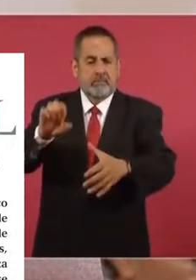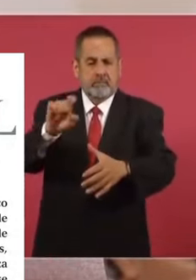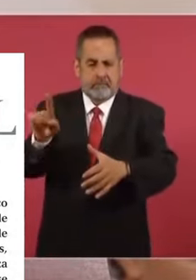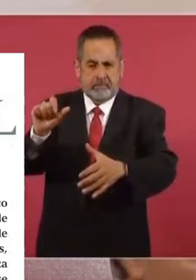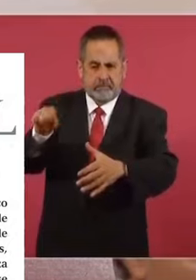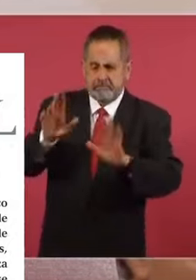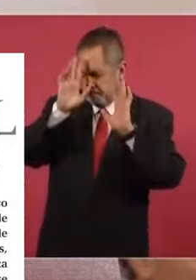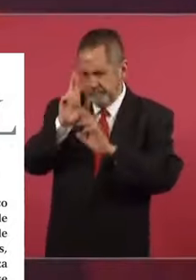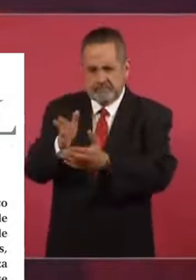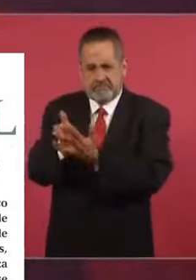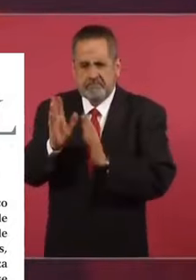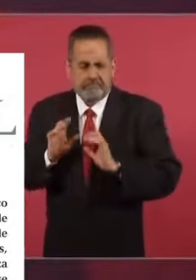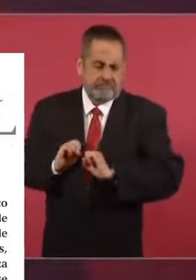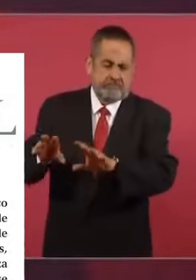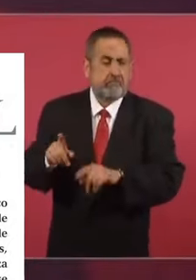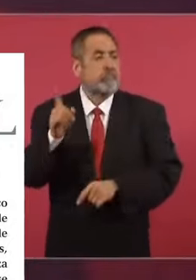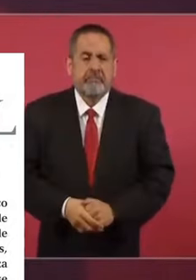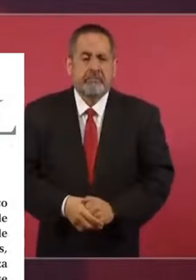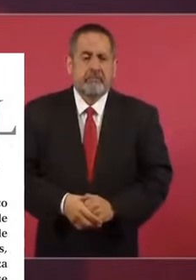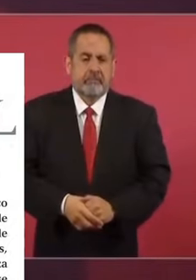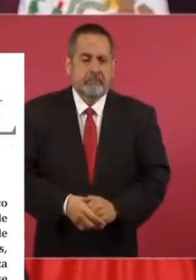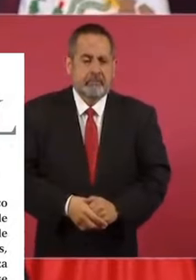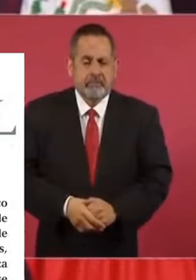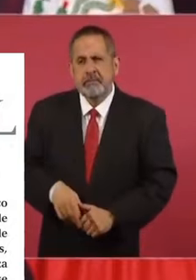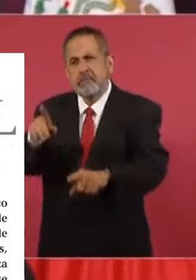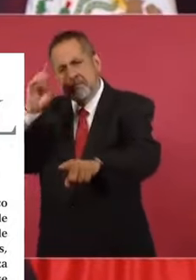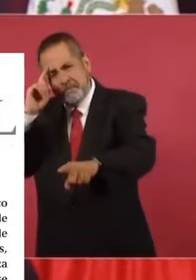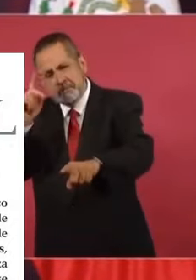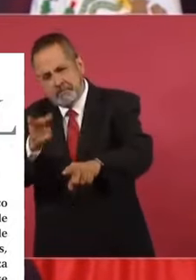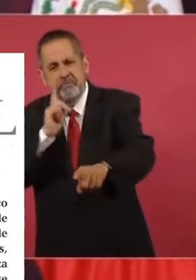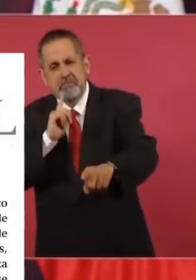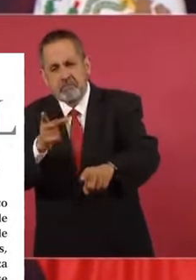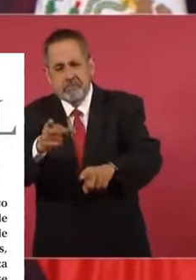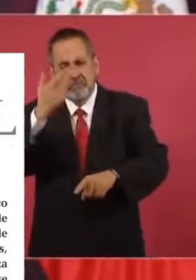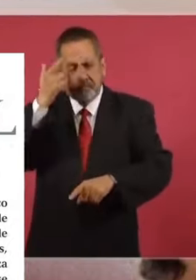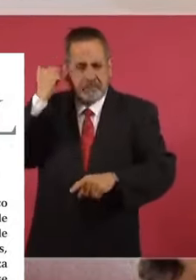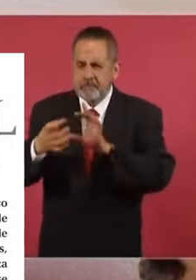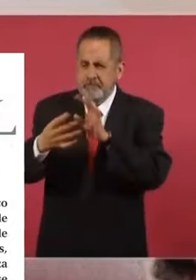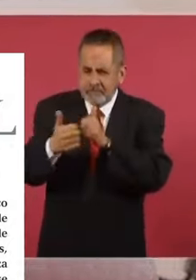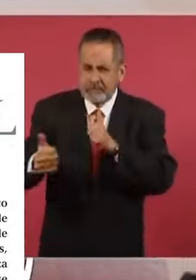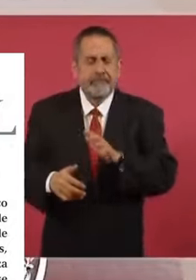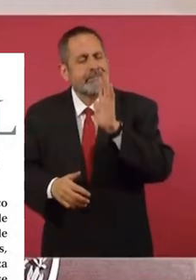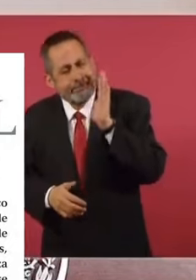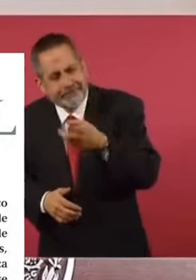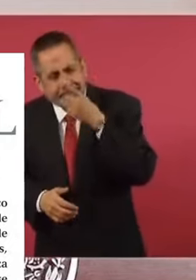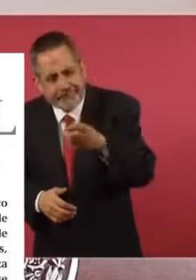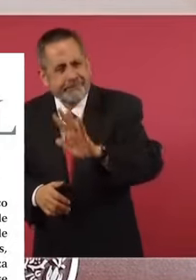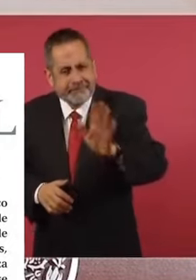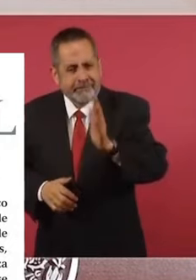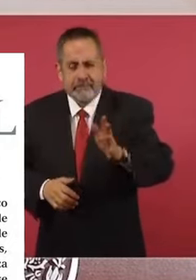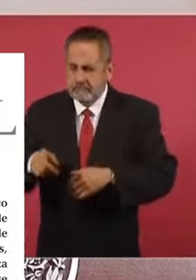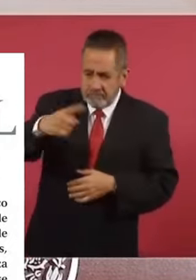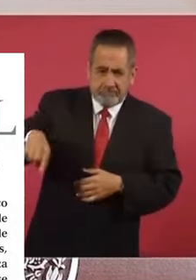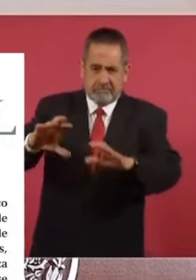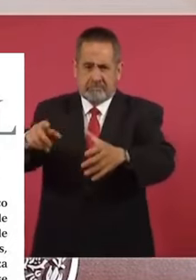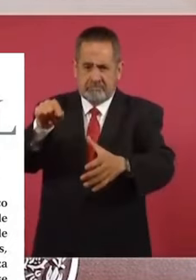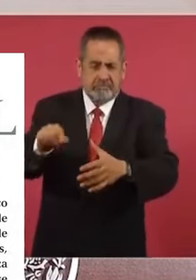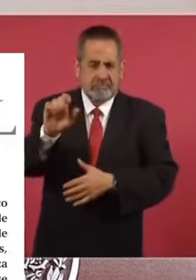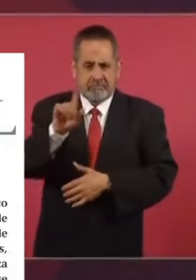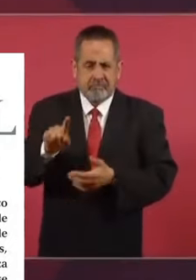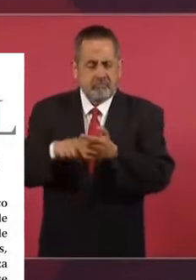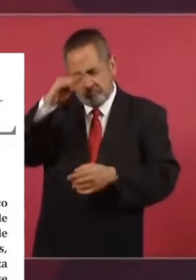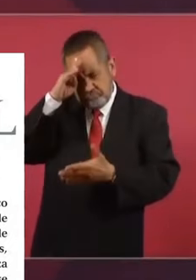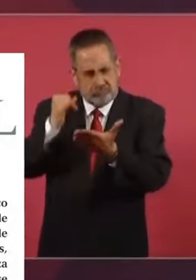eh zapatista ni con otros movimientos pero lo considero un movimiento alejado al a lo que usted Marc Ya planteé ellos este